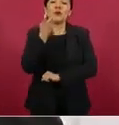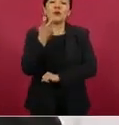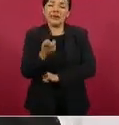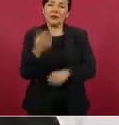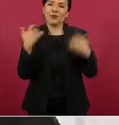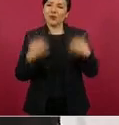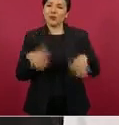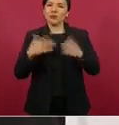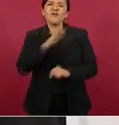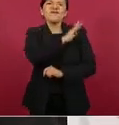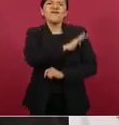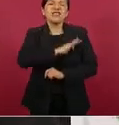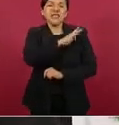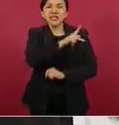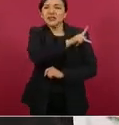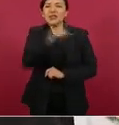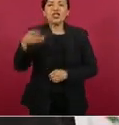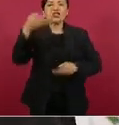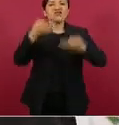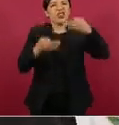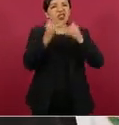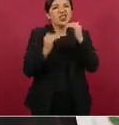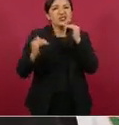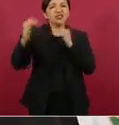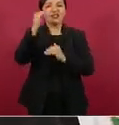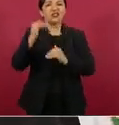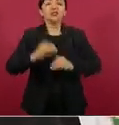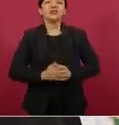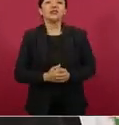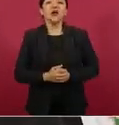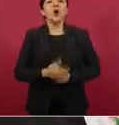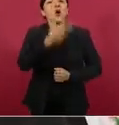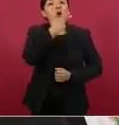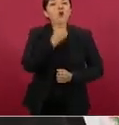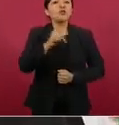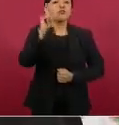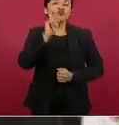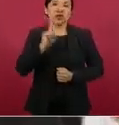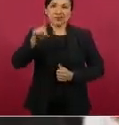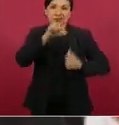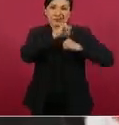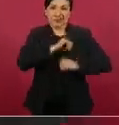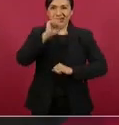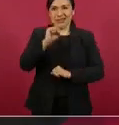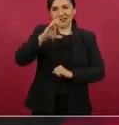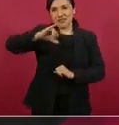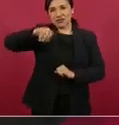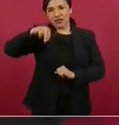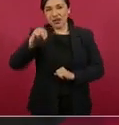felicitaciones a los ministros, ministras de la Suprema Corte.